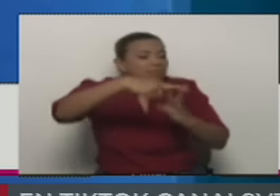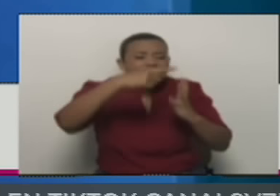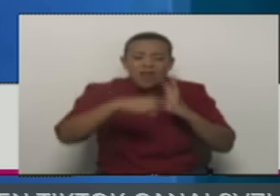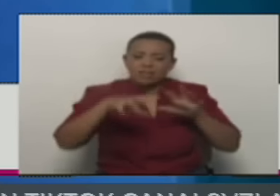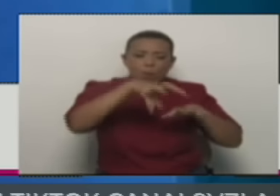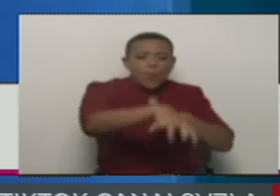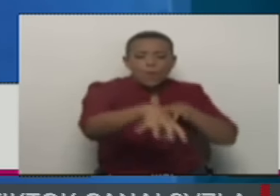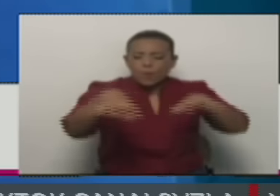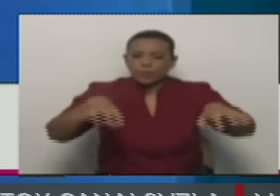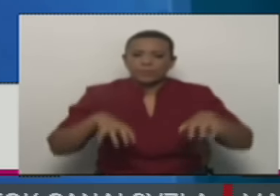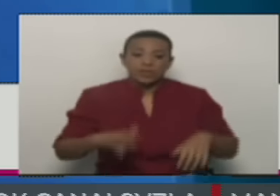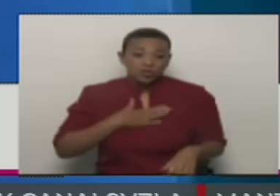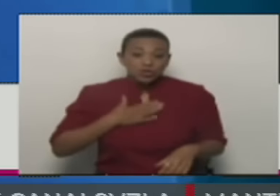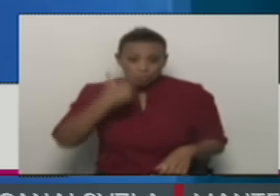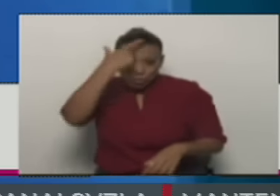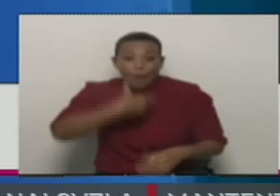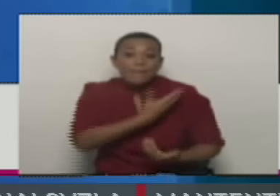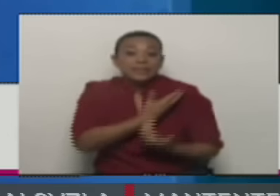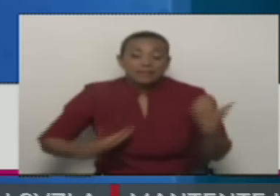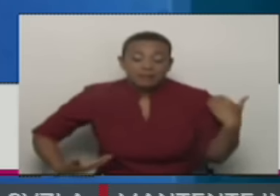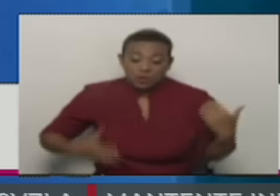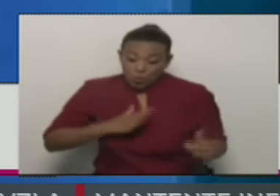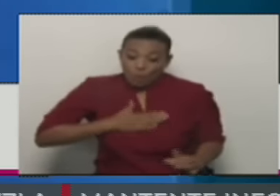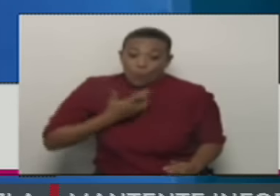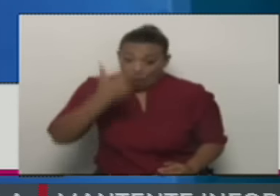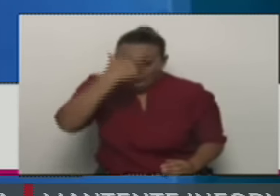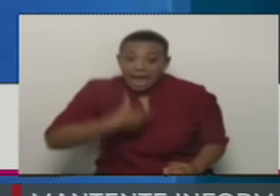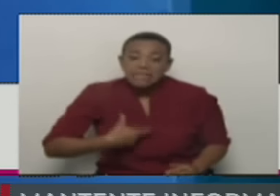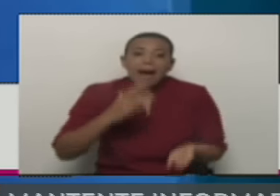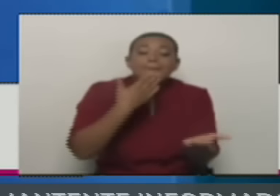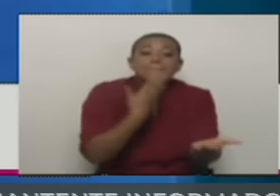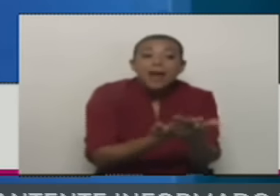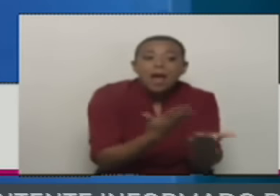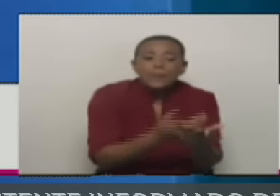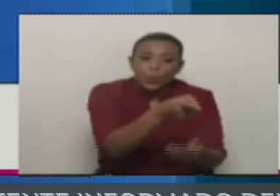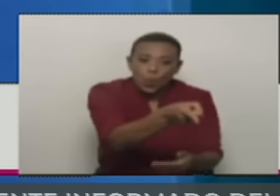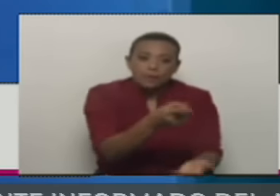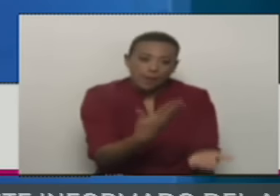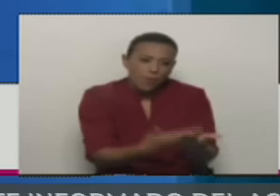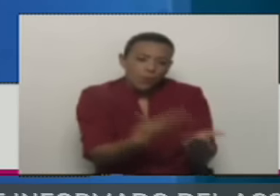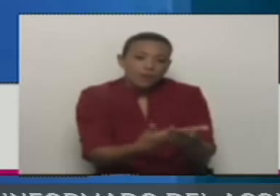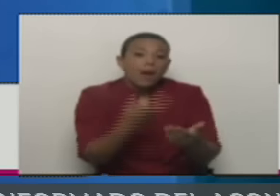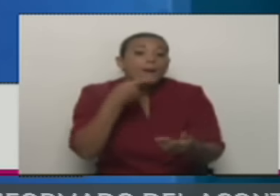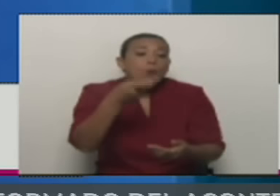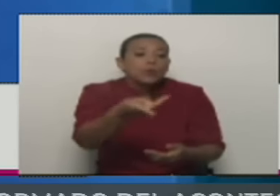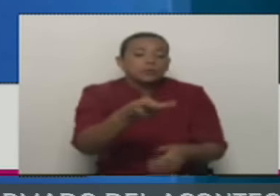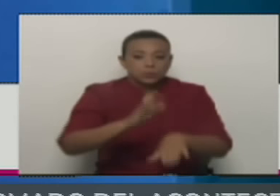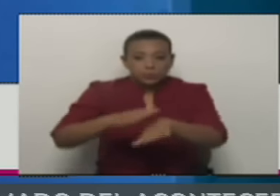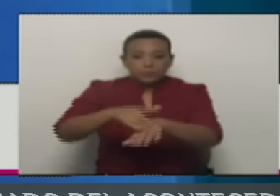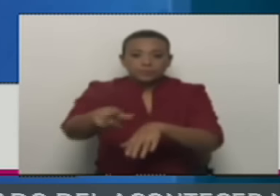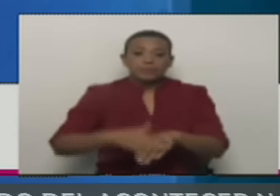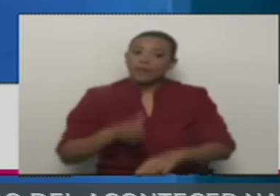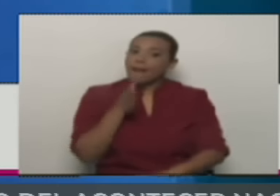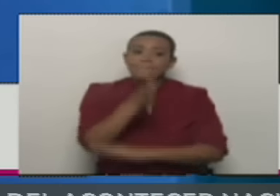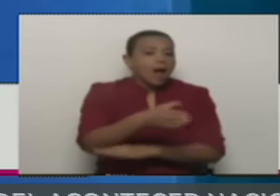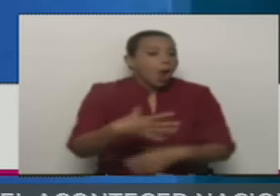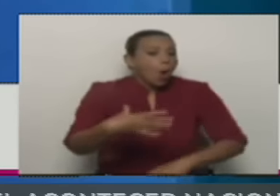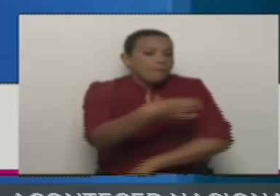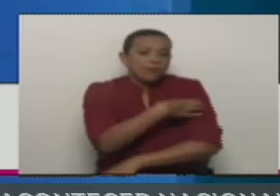Te digo más, si yo pudiera, le plantearía al alto mando político, vamos a hacer un esfuerzo